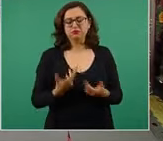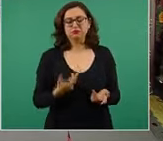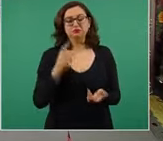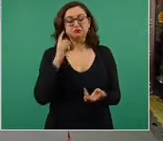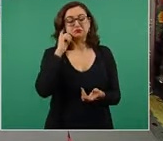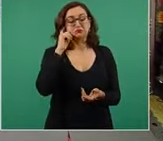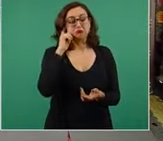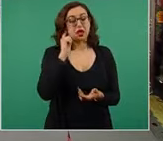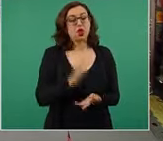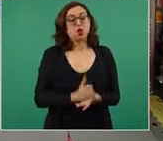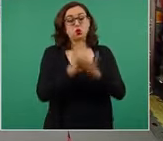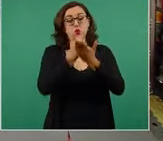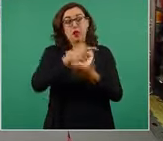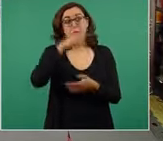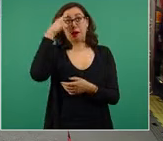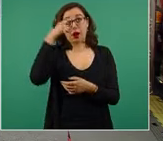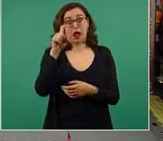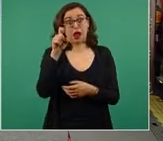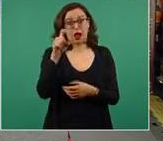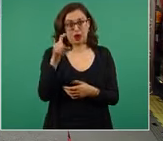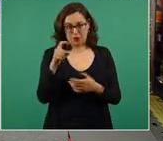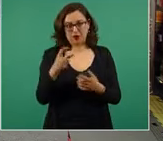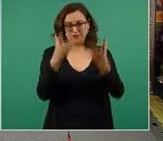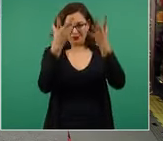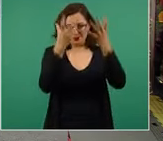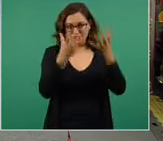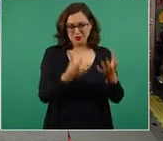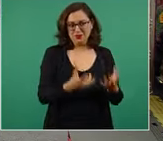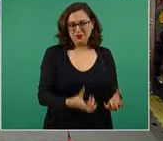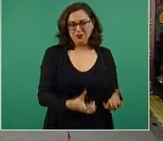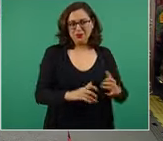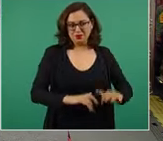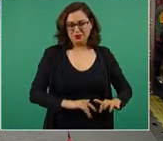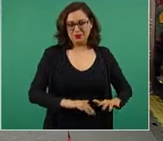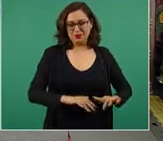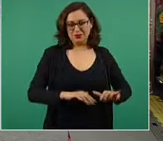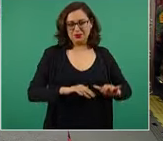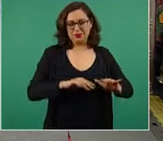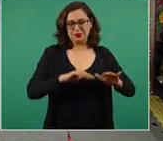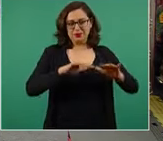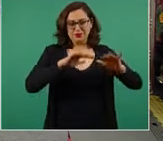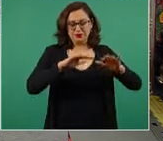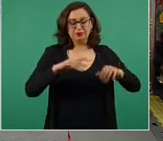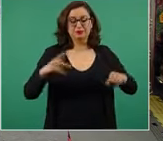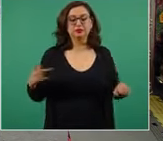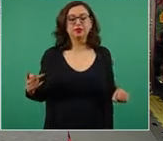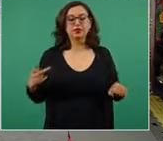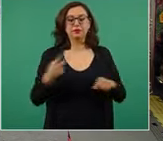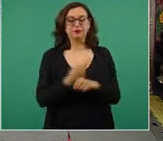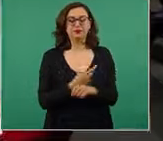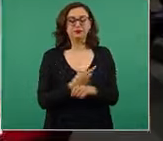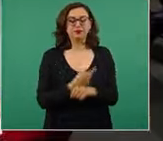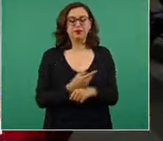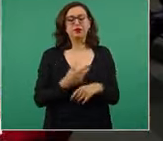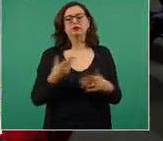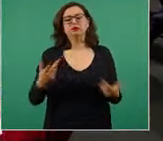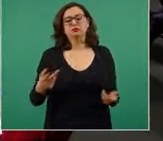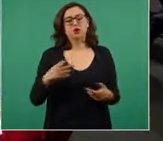mencionó. Y la Financiera Nacional de Desarrollo Agropecuario Rural, Forestal y Pesquero lo demandó